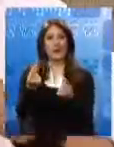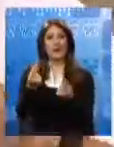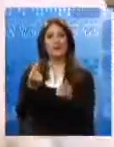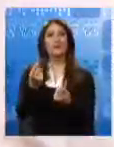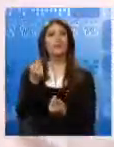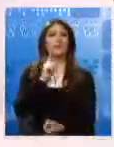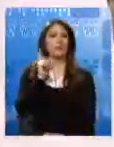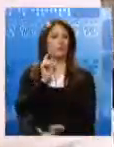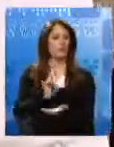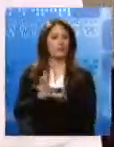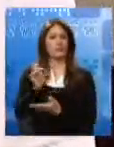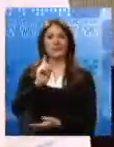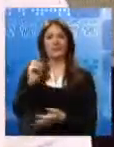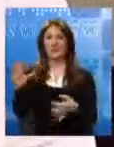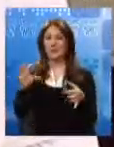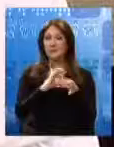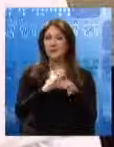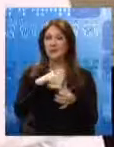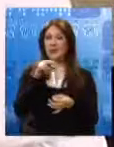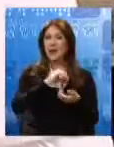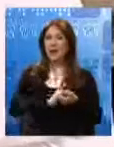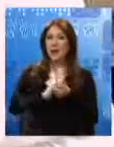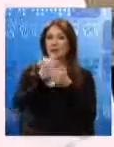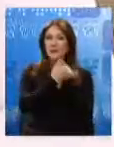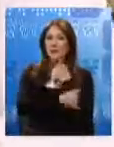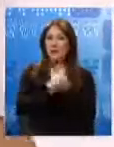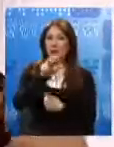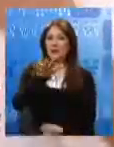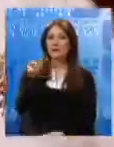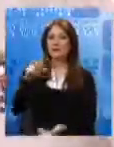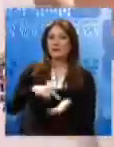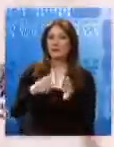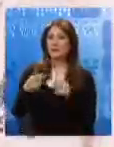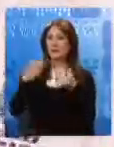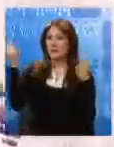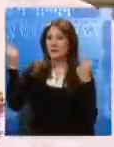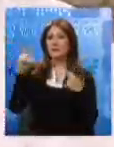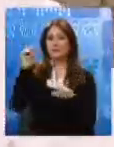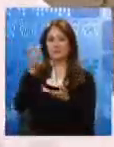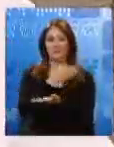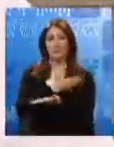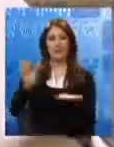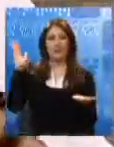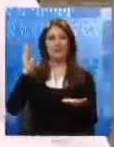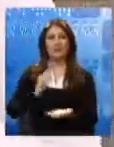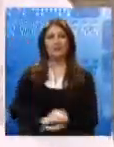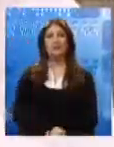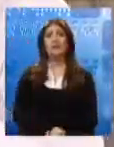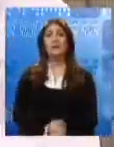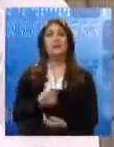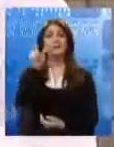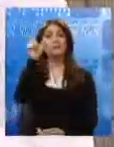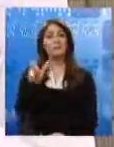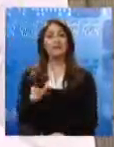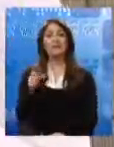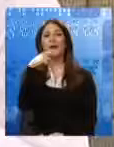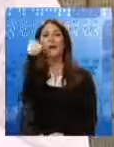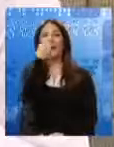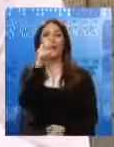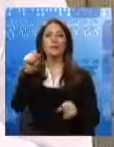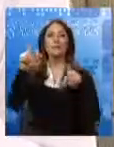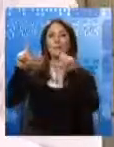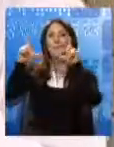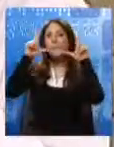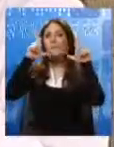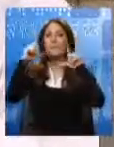traidor ya no nos andemos por las ramas como eufemismo porque en el señor figure que busca